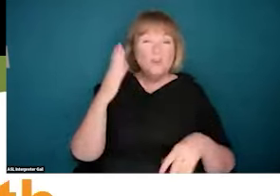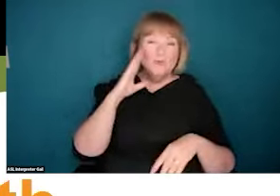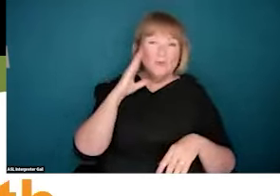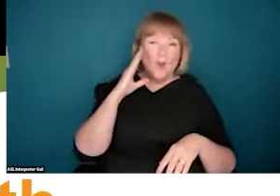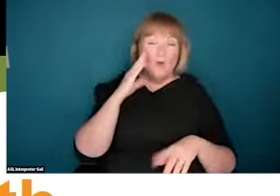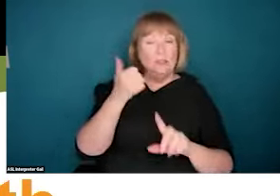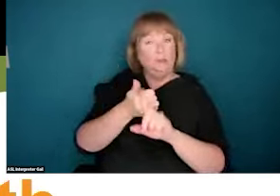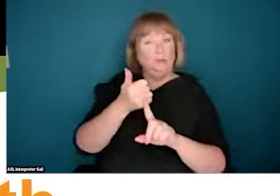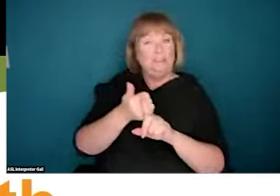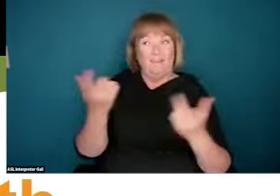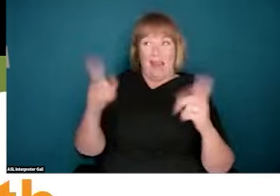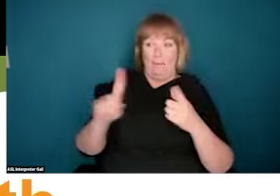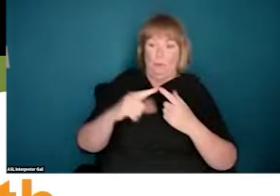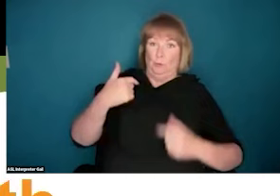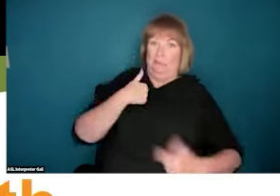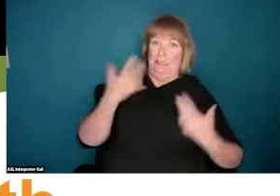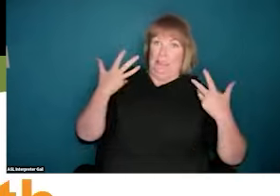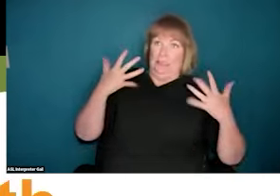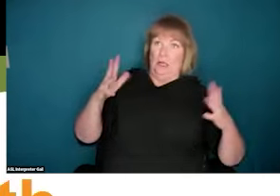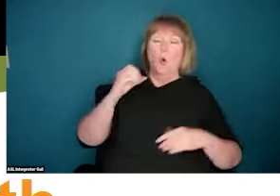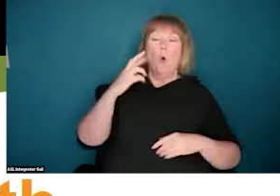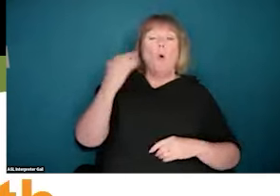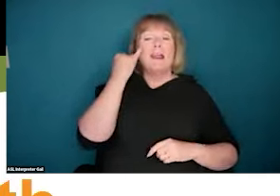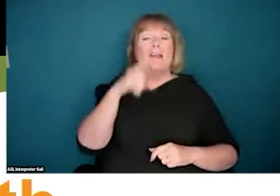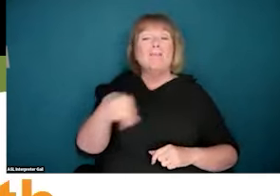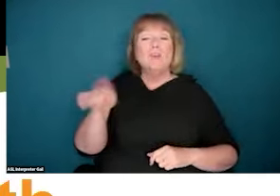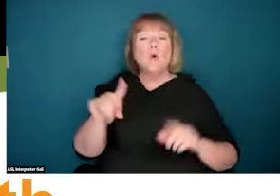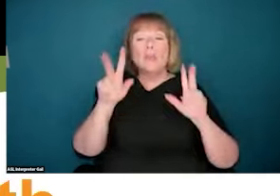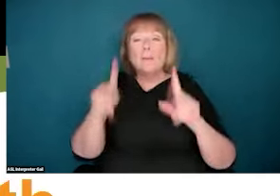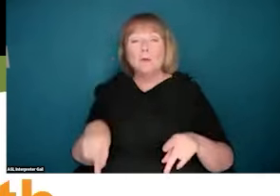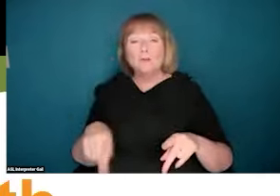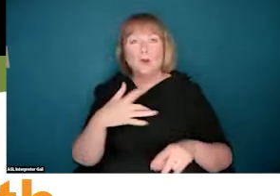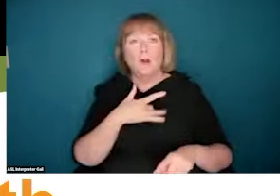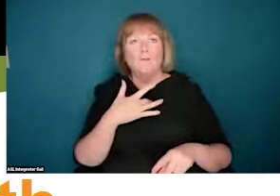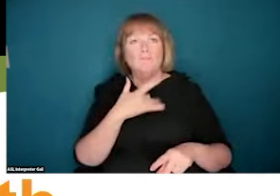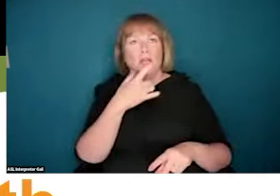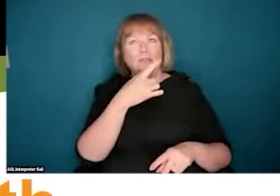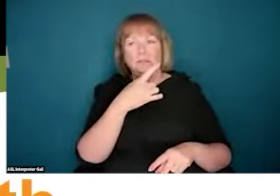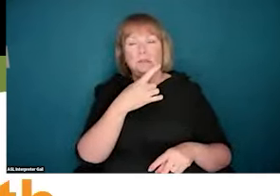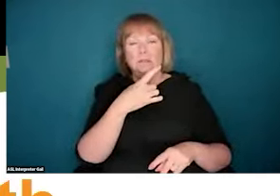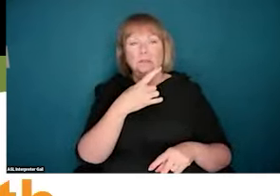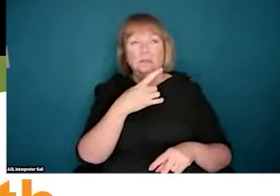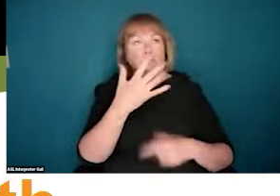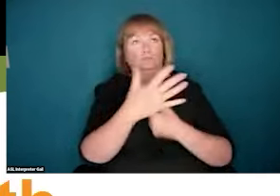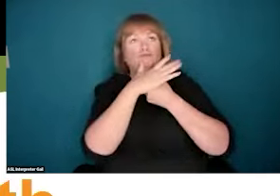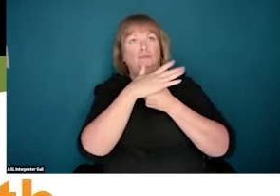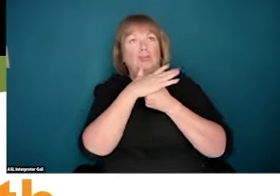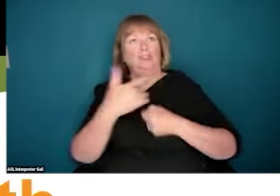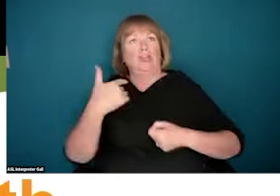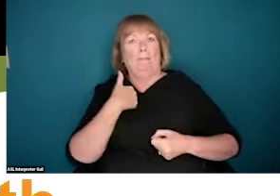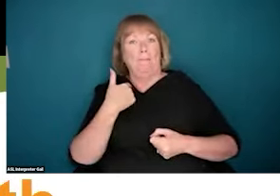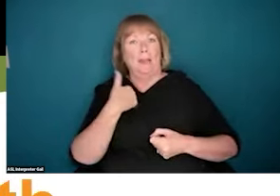muchas familiarizadas con usted, porque puede ser que una le han sucedido a usted, o usted ha sido la persona que se